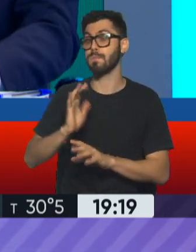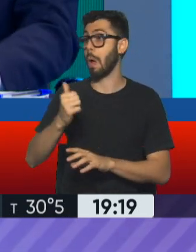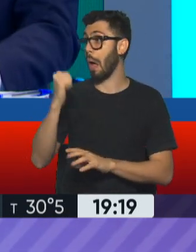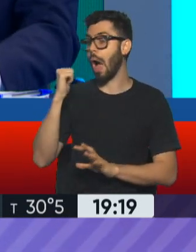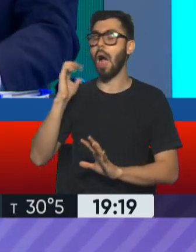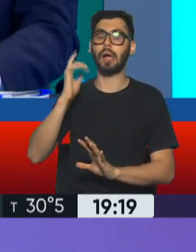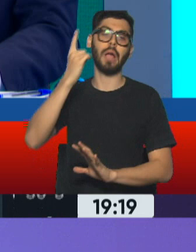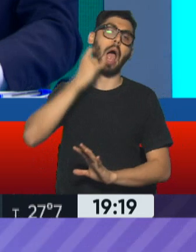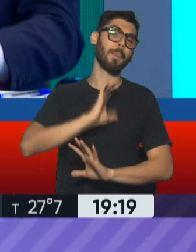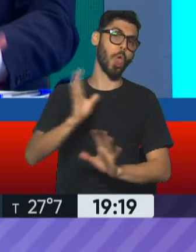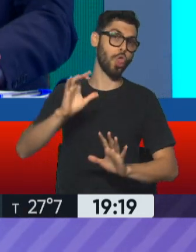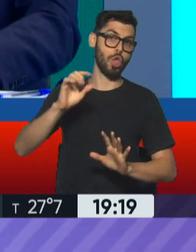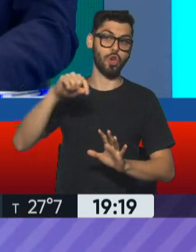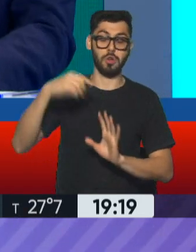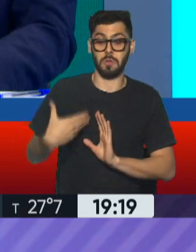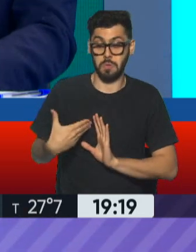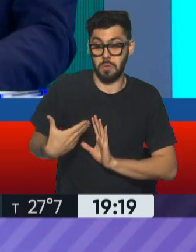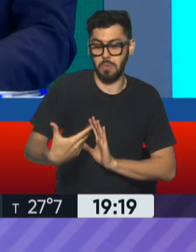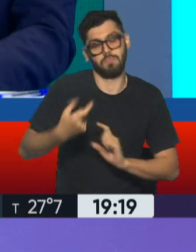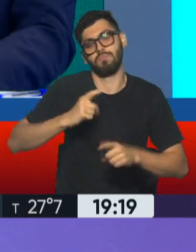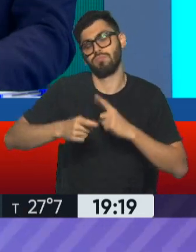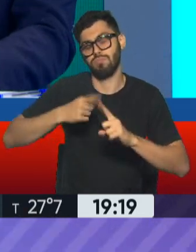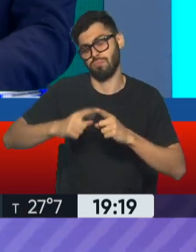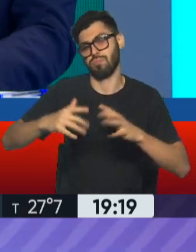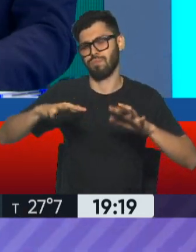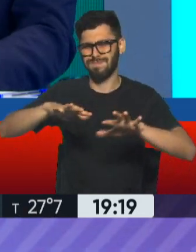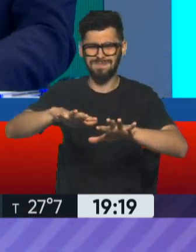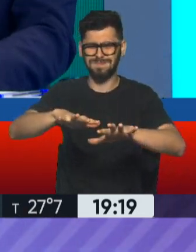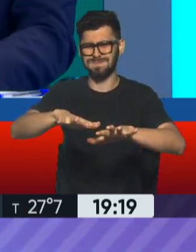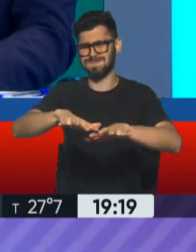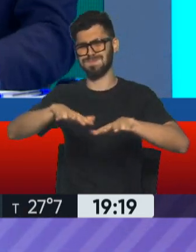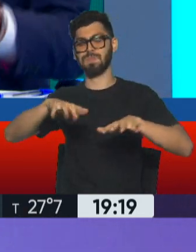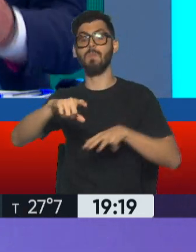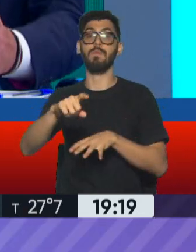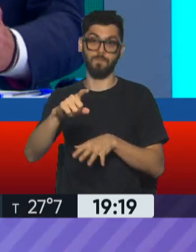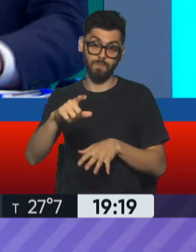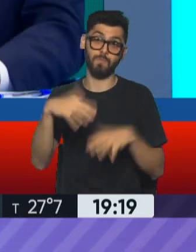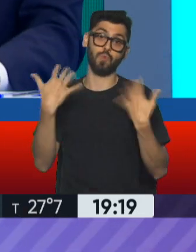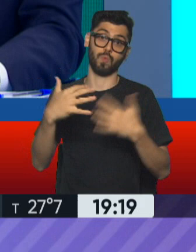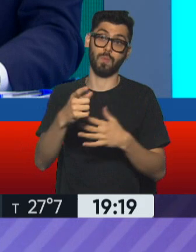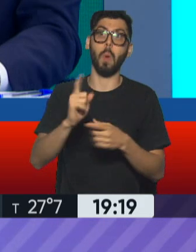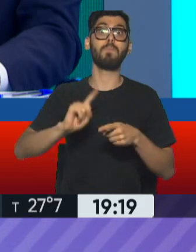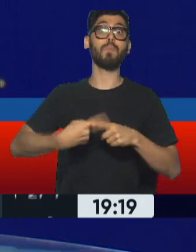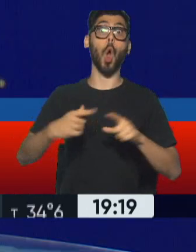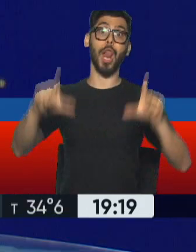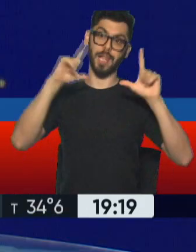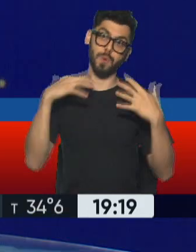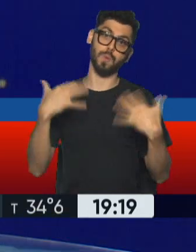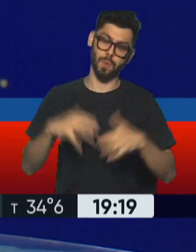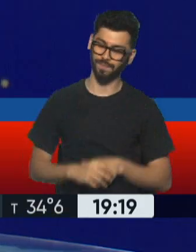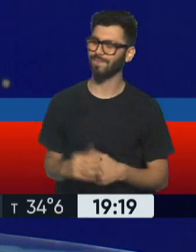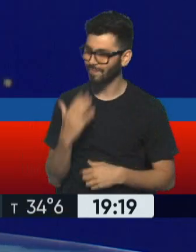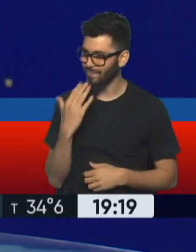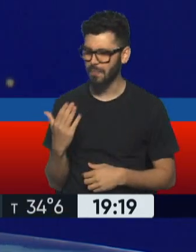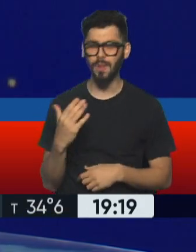semana, algunos días después, y hoy me parece que sí, una imagen un poco más impactante desde el punto de vista político, ¿no? Bien, gracias, Nicolás.